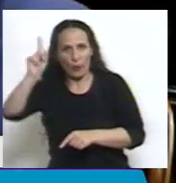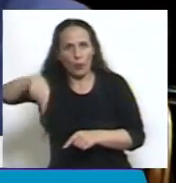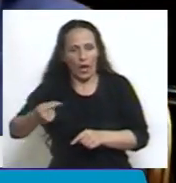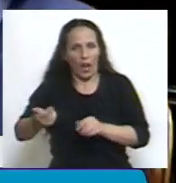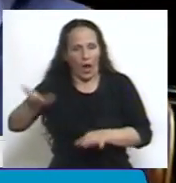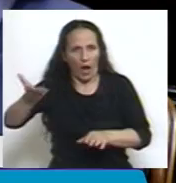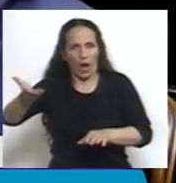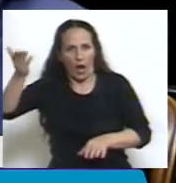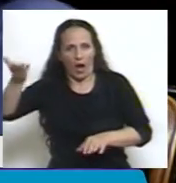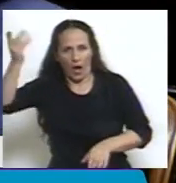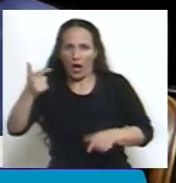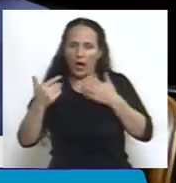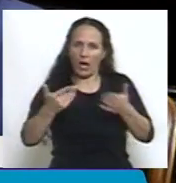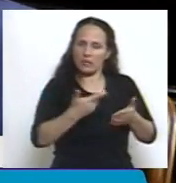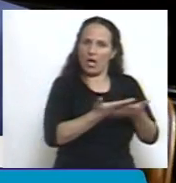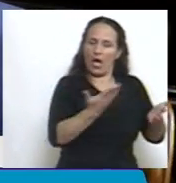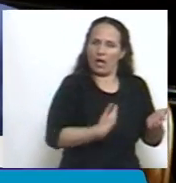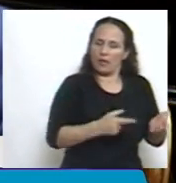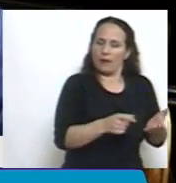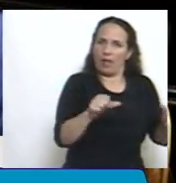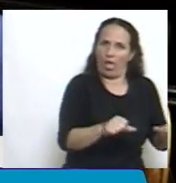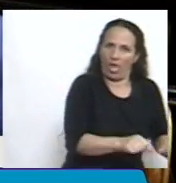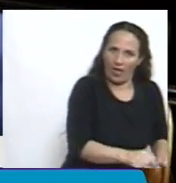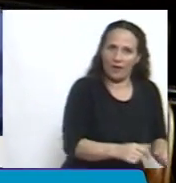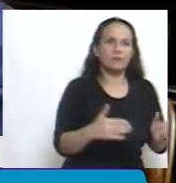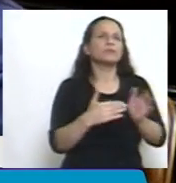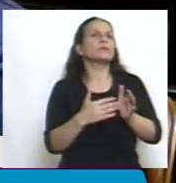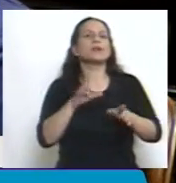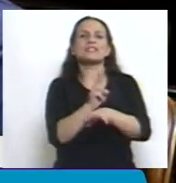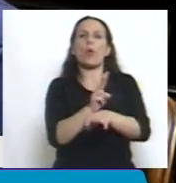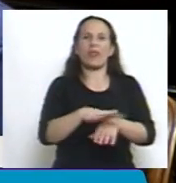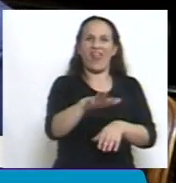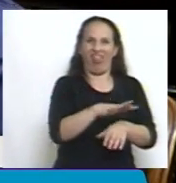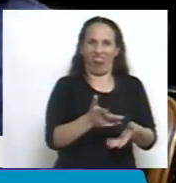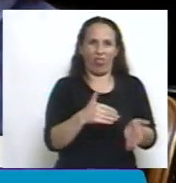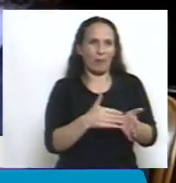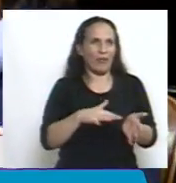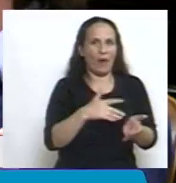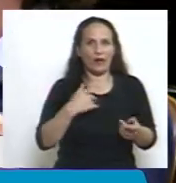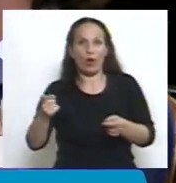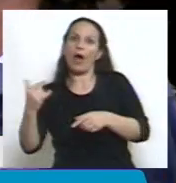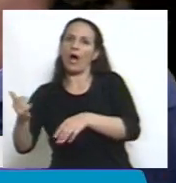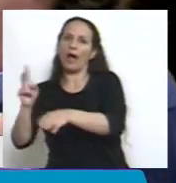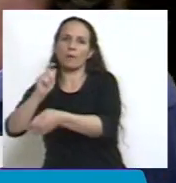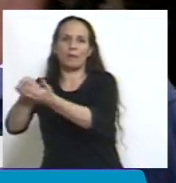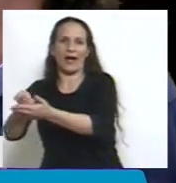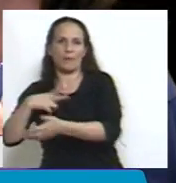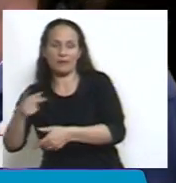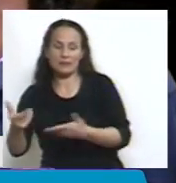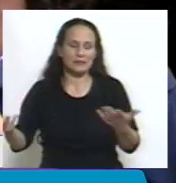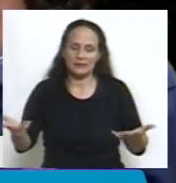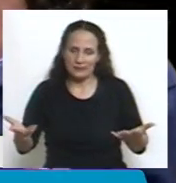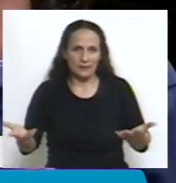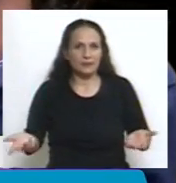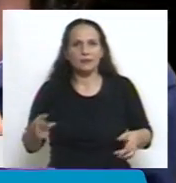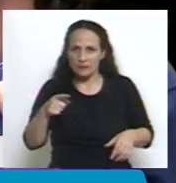en las propiedades de acuerdo a si uno vive en un lugar seguro o inseguro. Entonces, finalmente, no solo tiene que solventar un Estado con una presión tributaria